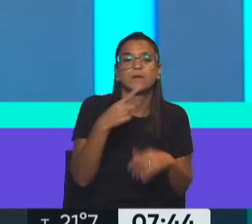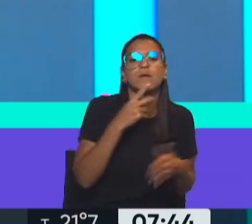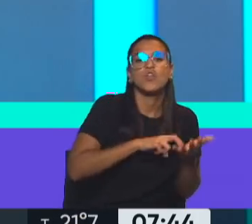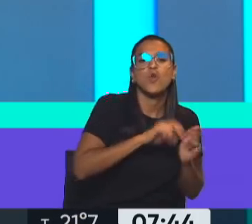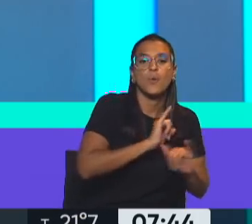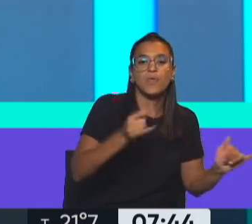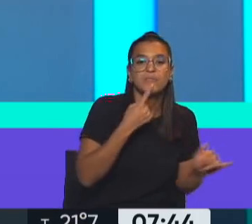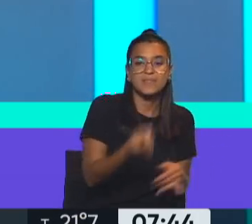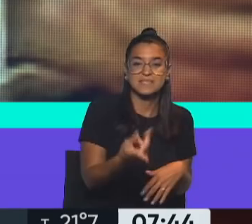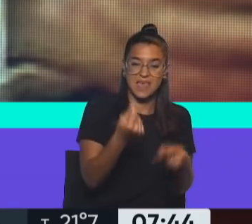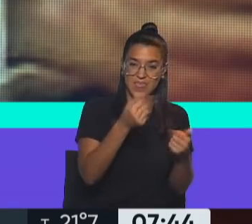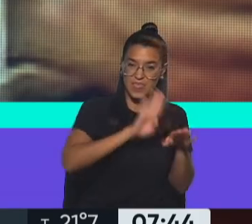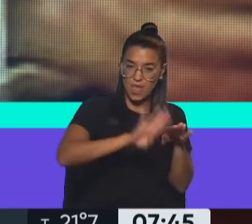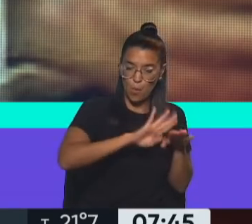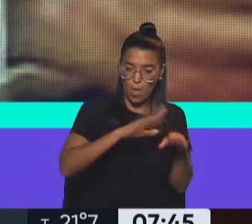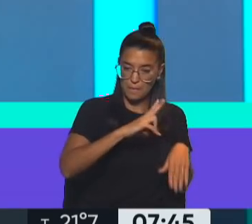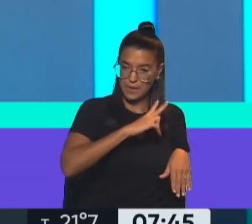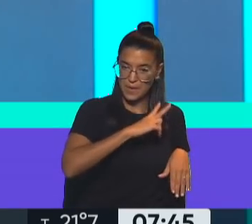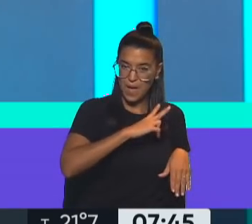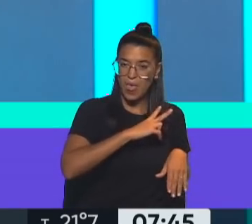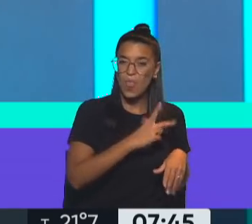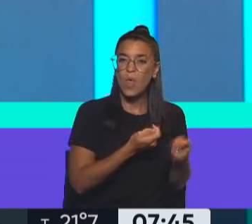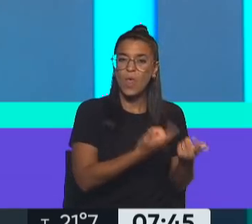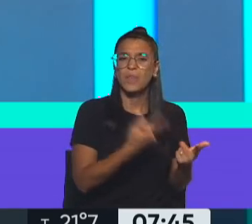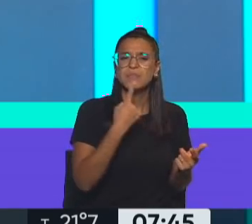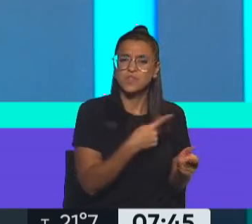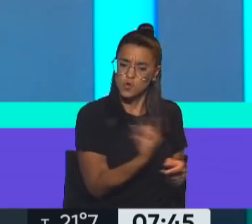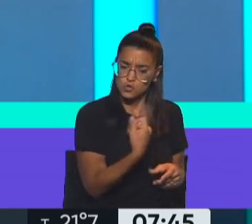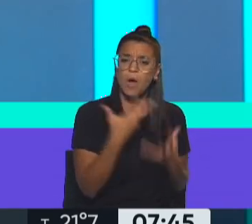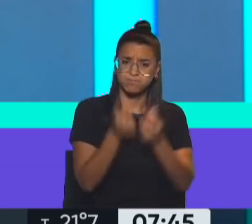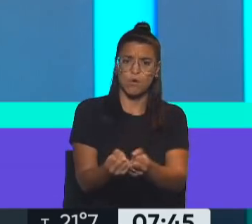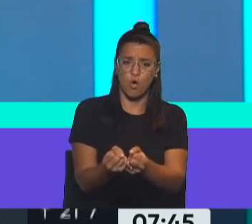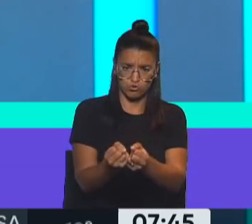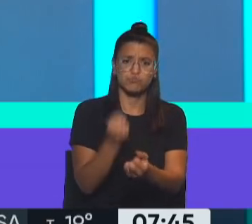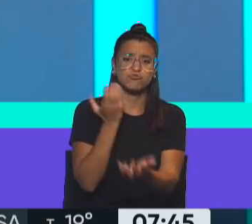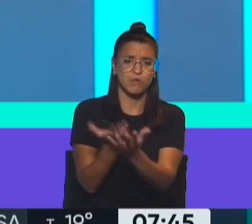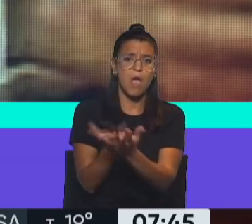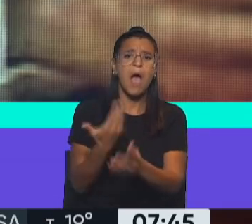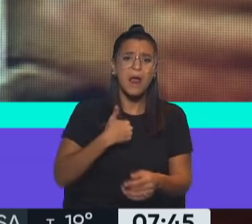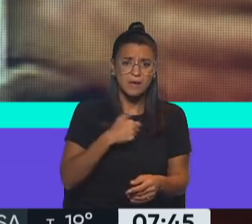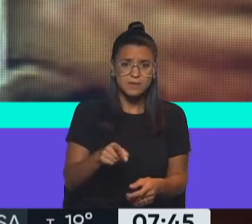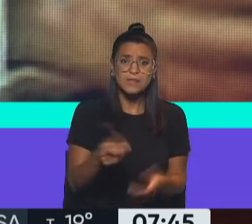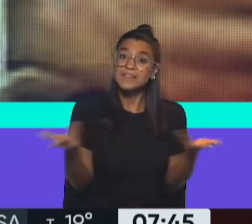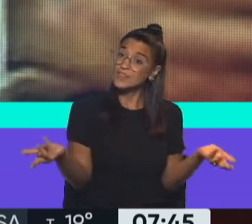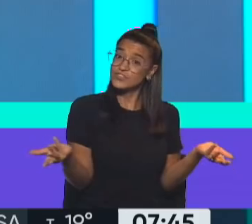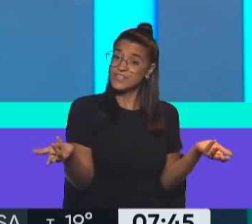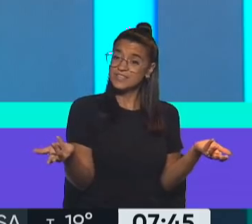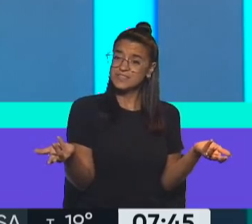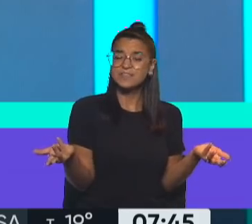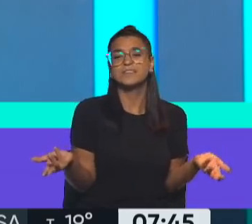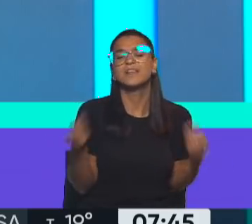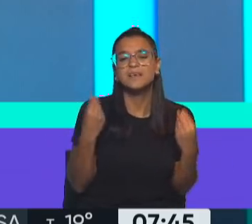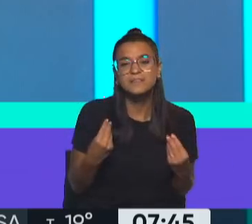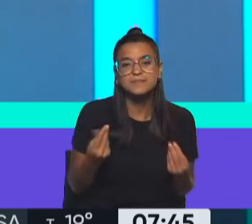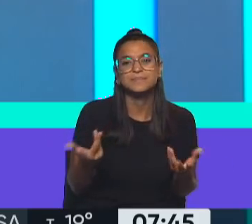los acreedores privados, los bonistas de deuda privada, a decir, nosotros apoyamos el reclamo a Argentina. Y entonces... Claro, ¿qué es lo que